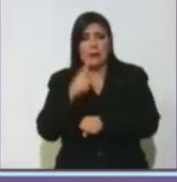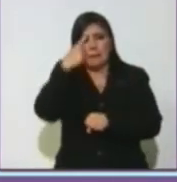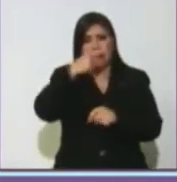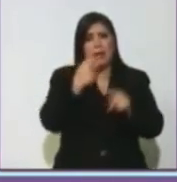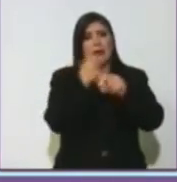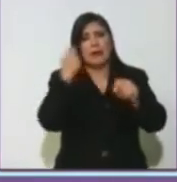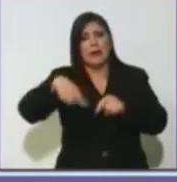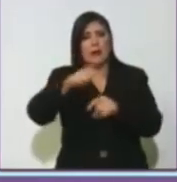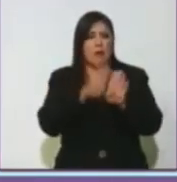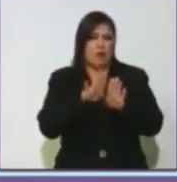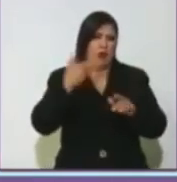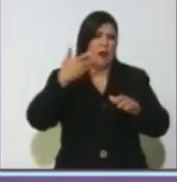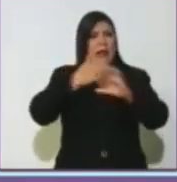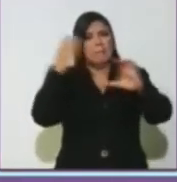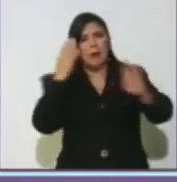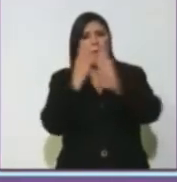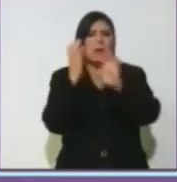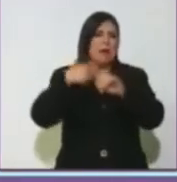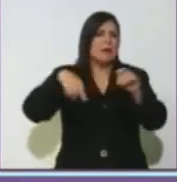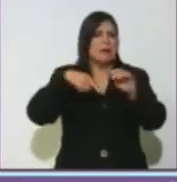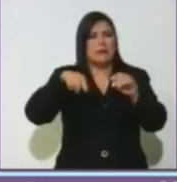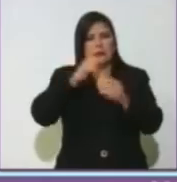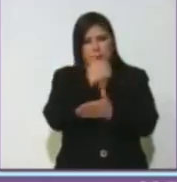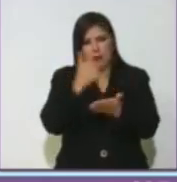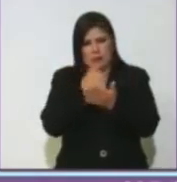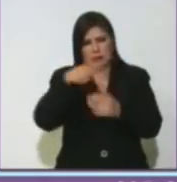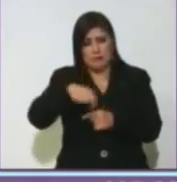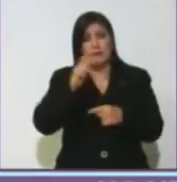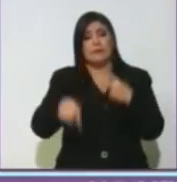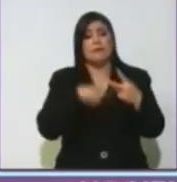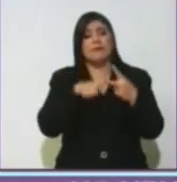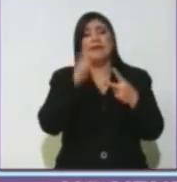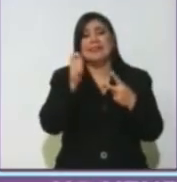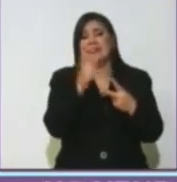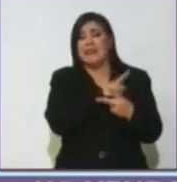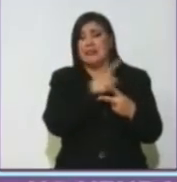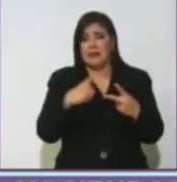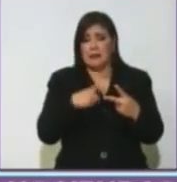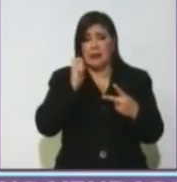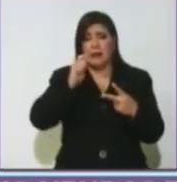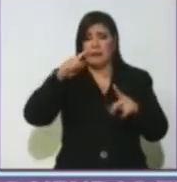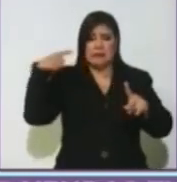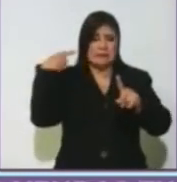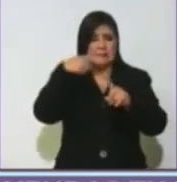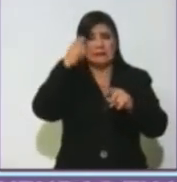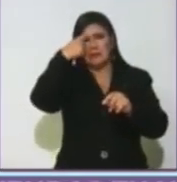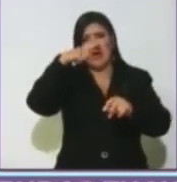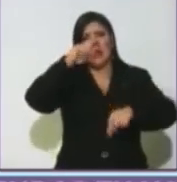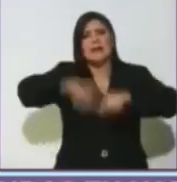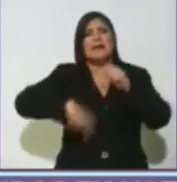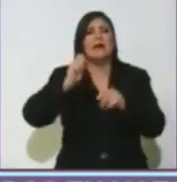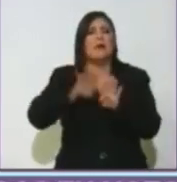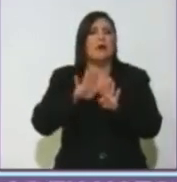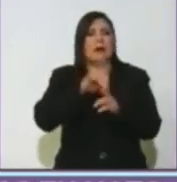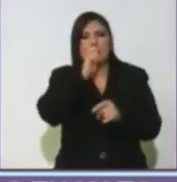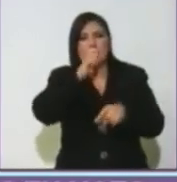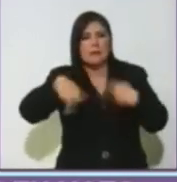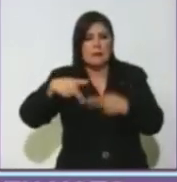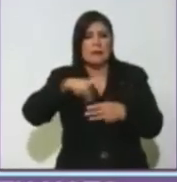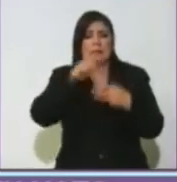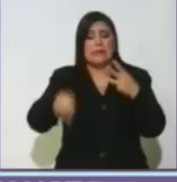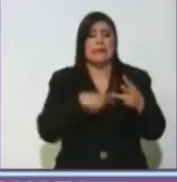público de esta ciudad segundo compromiso importante vamos por el combate frontal al narcotráfico tercer compromiso